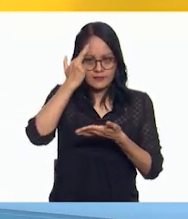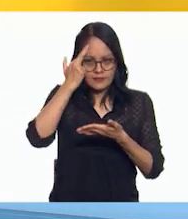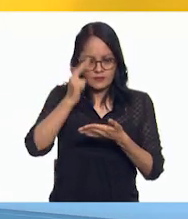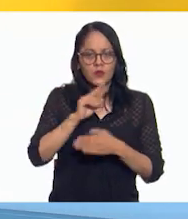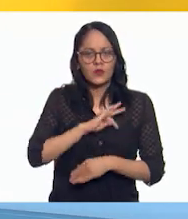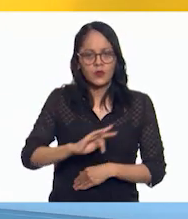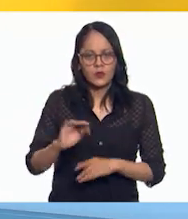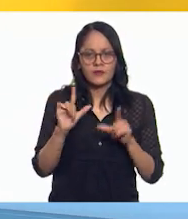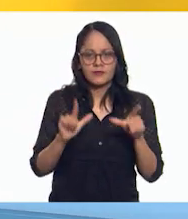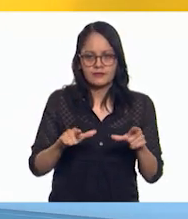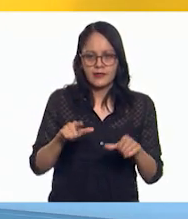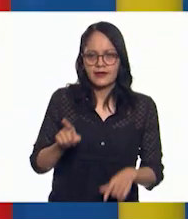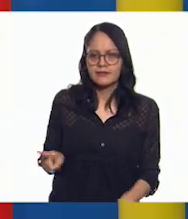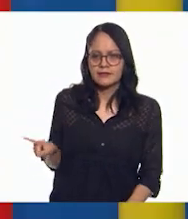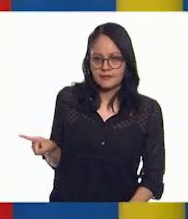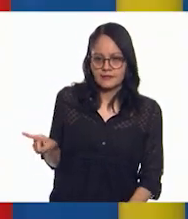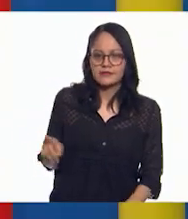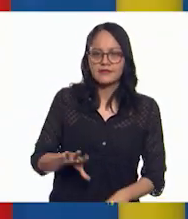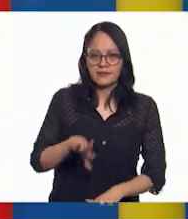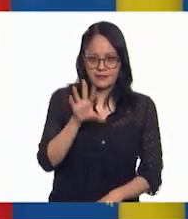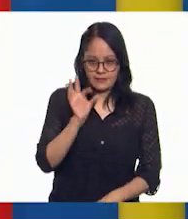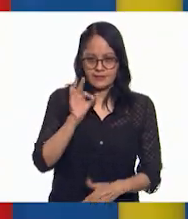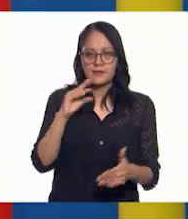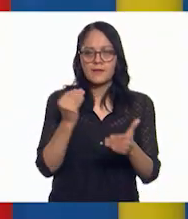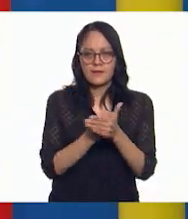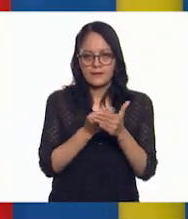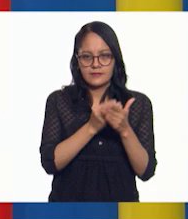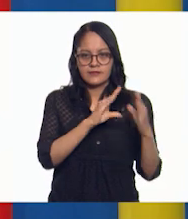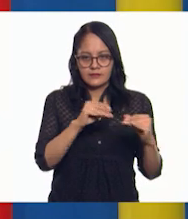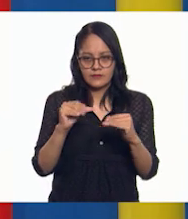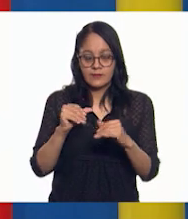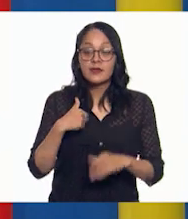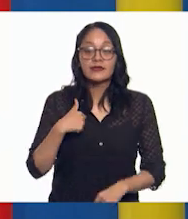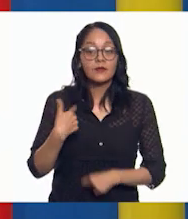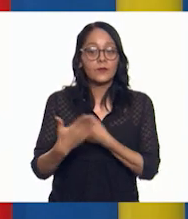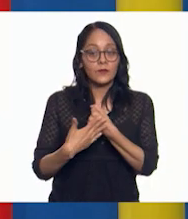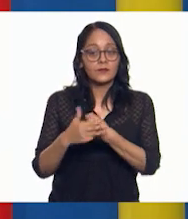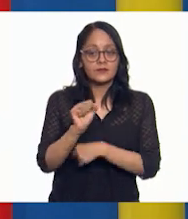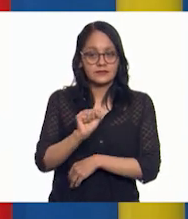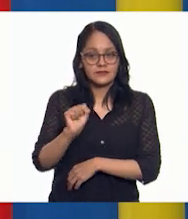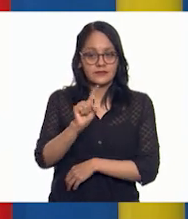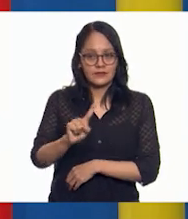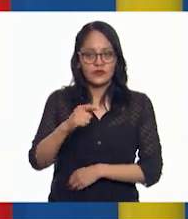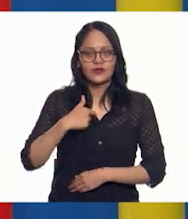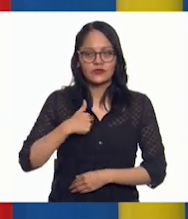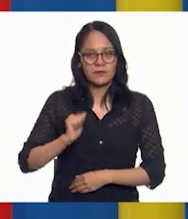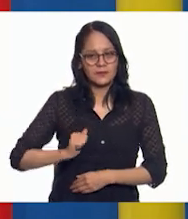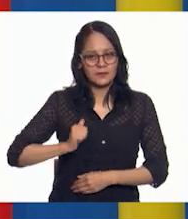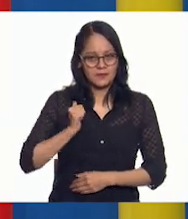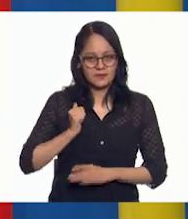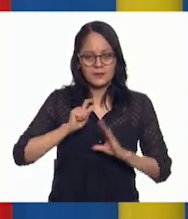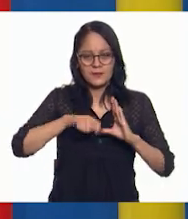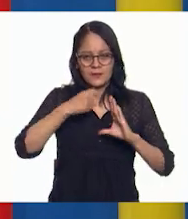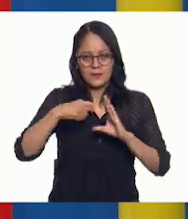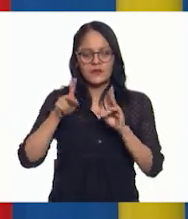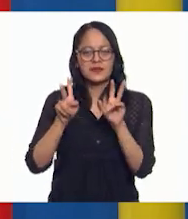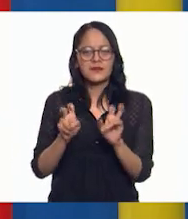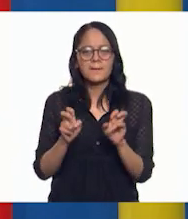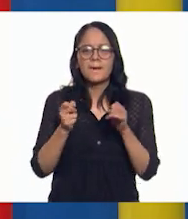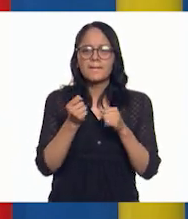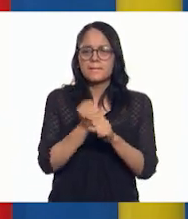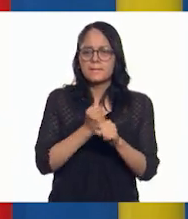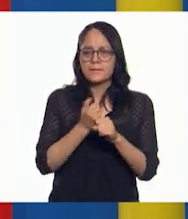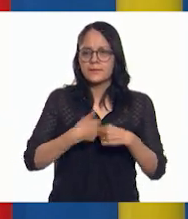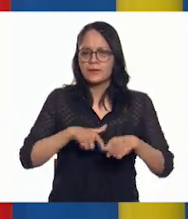de Aprende en Casa 3. El fin de semana veré todas las clases relacionadas con esta práctica social del lenguaje, no solo porque